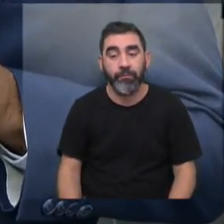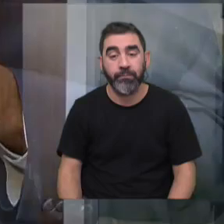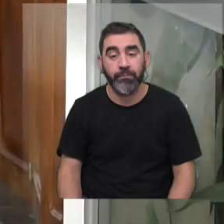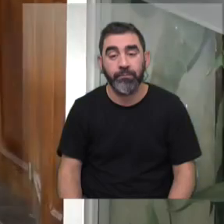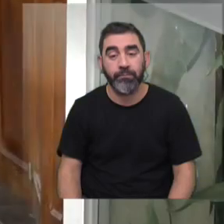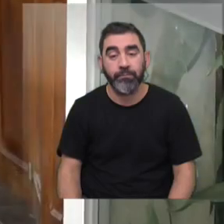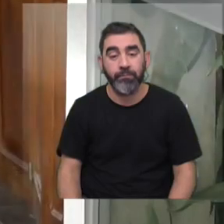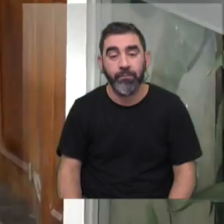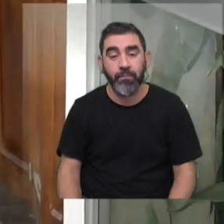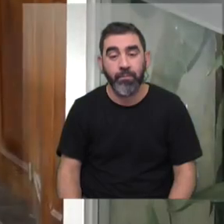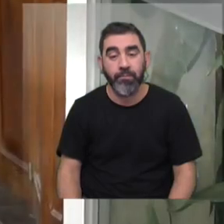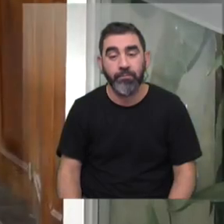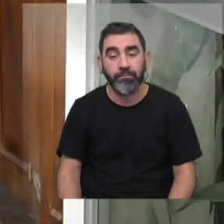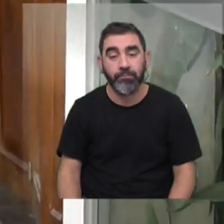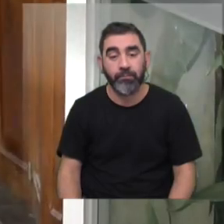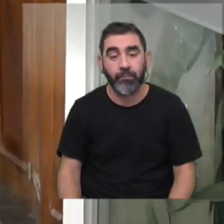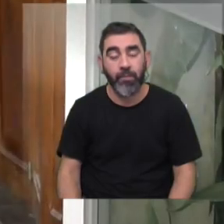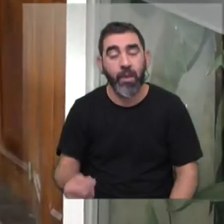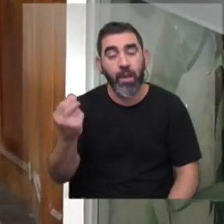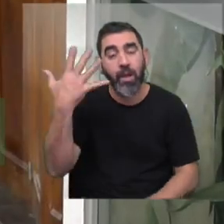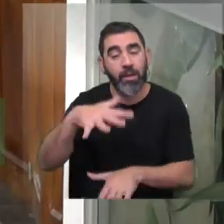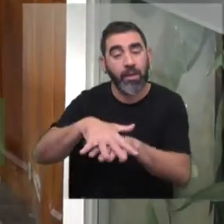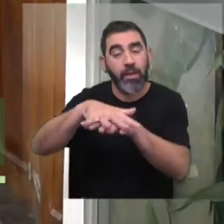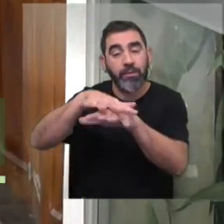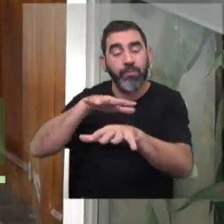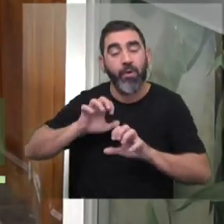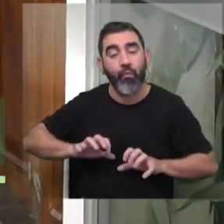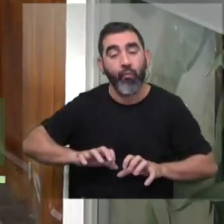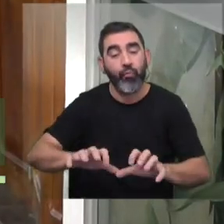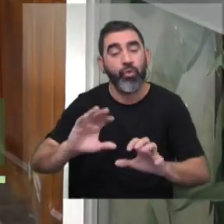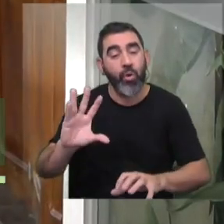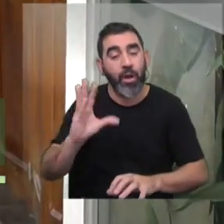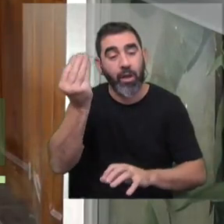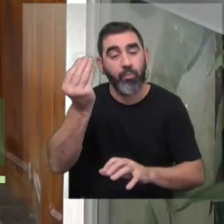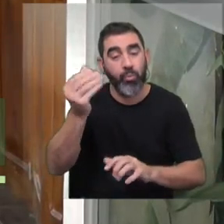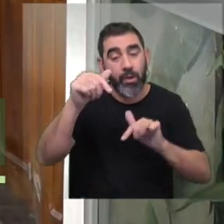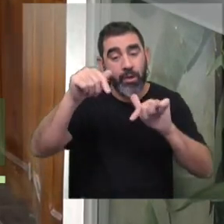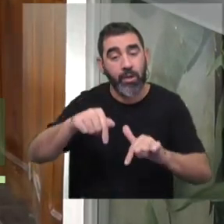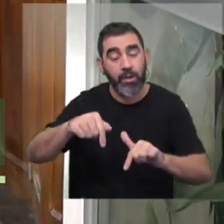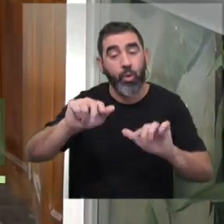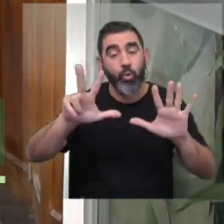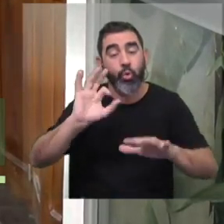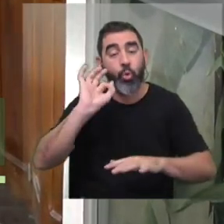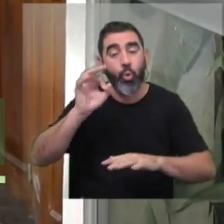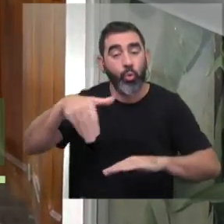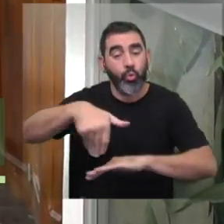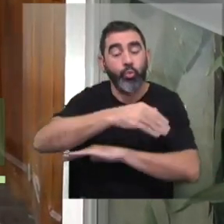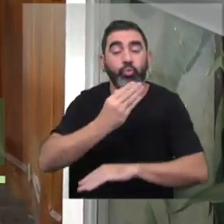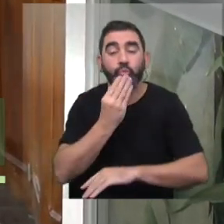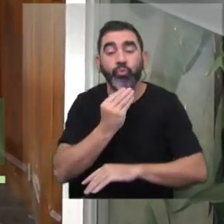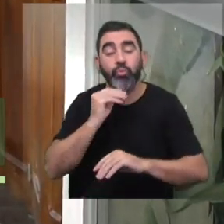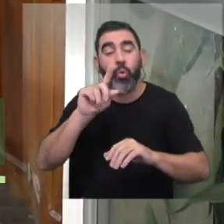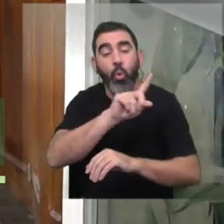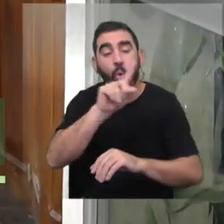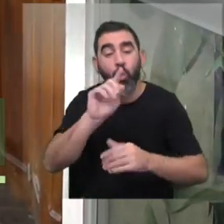bienvenido Así es rosina asamblea de la asociación de fusos del casmo en la casa de los italianos aquí en 8 de octubre y Garibaldi desde las